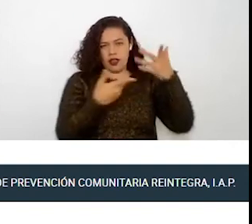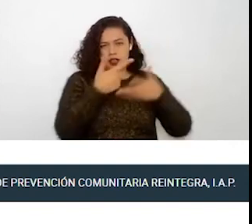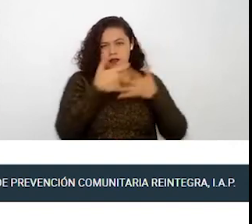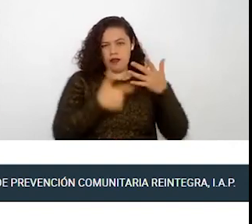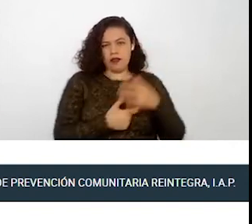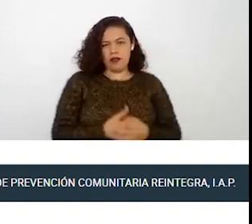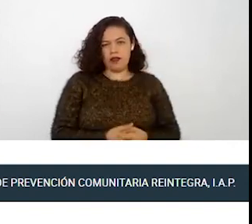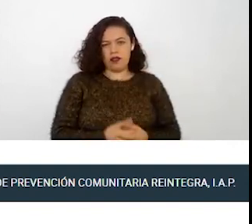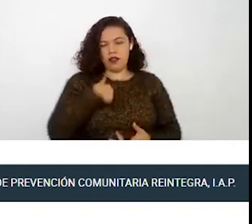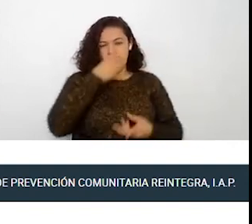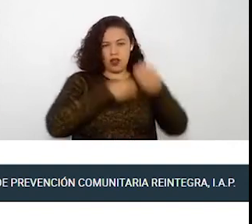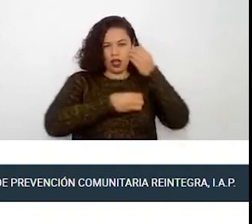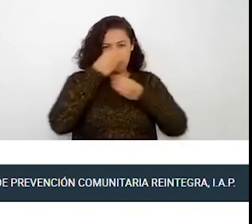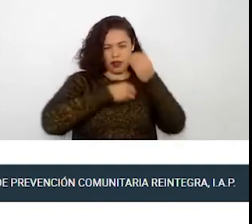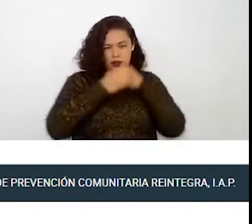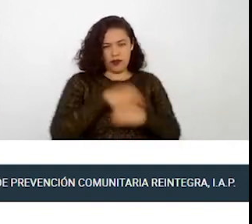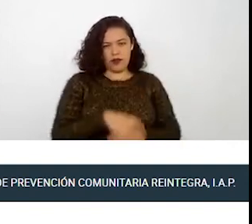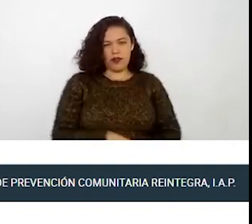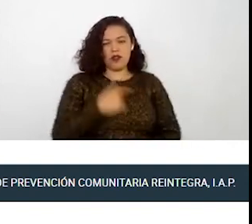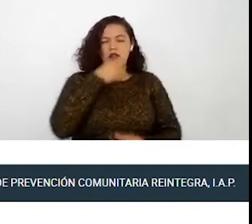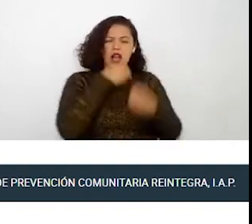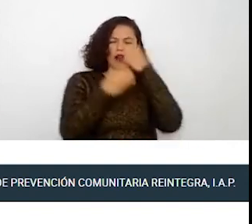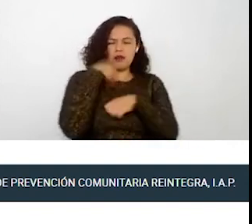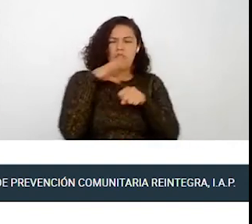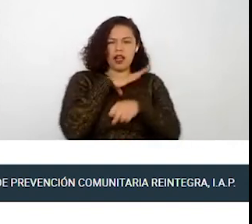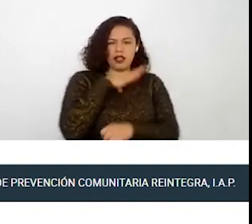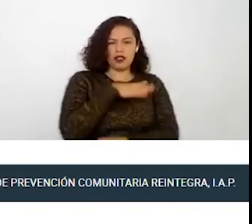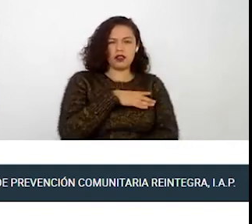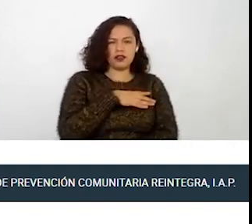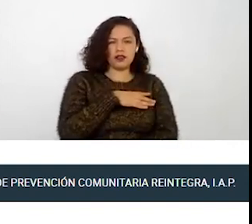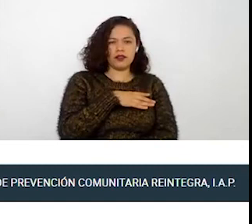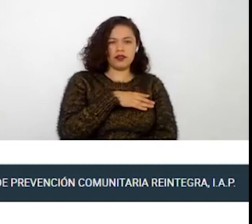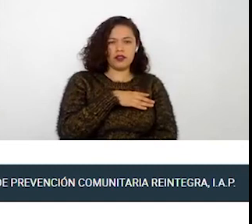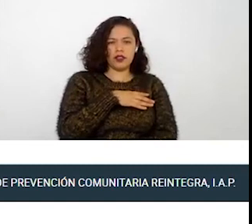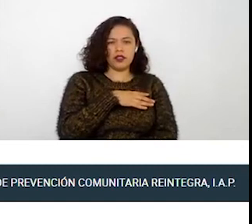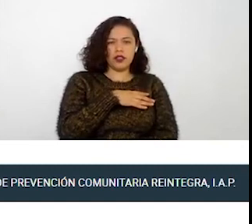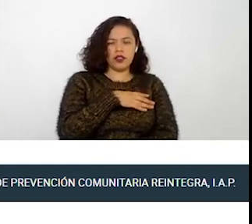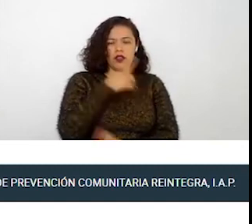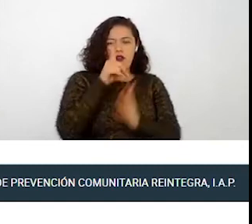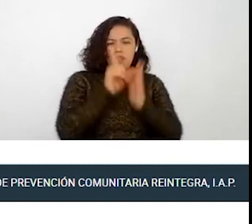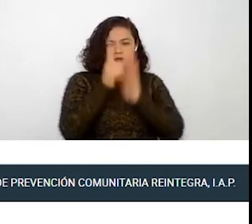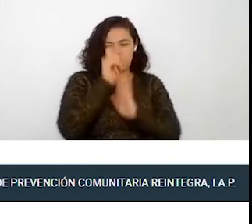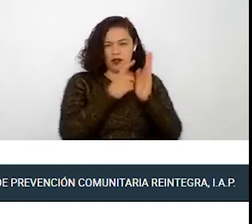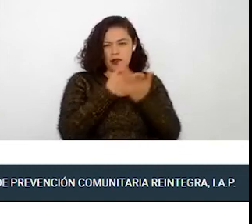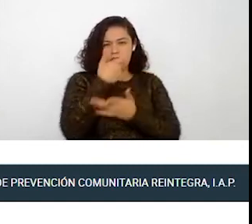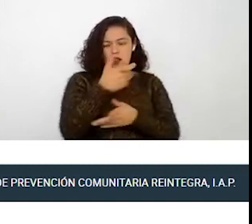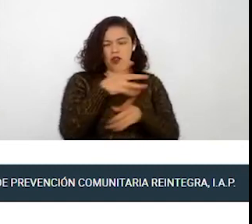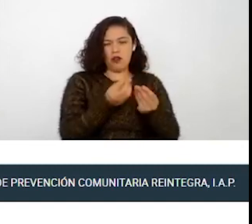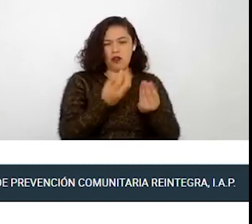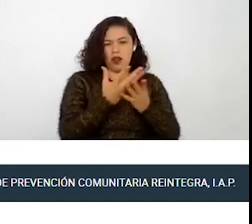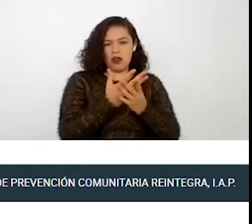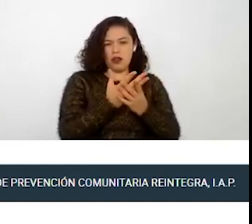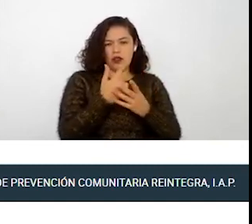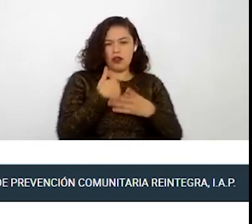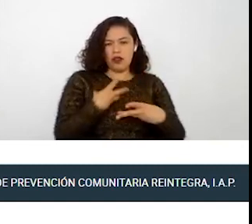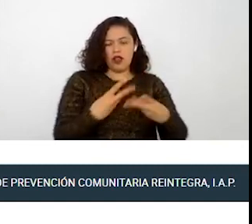voy a poner alimentos entonces tengo aquí alimentos Cuánto me cuesta mensualmente yo le puse gasto